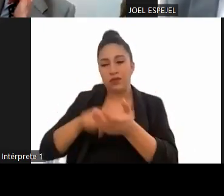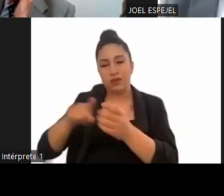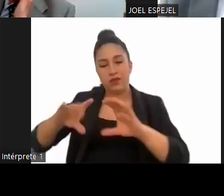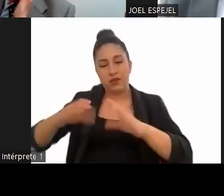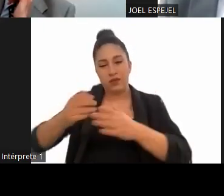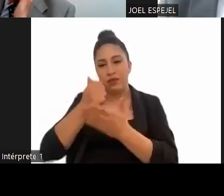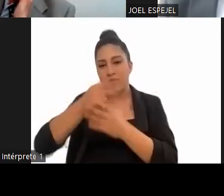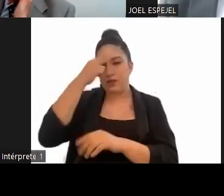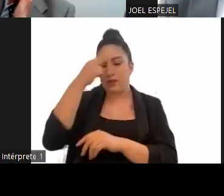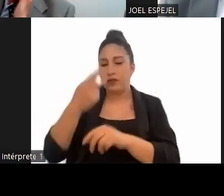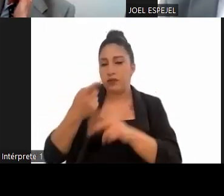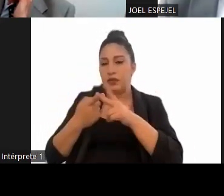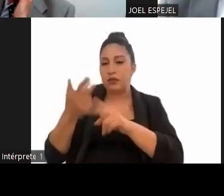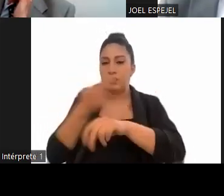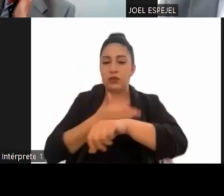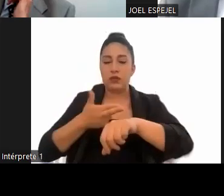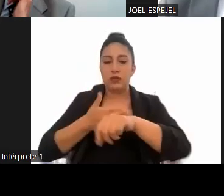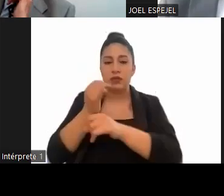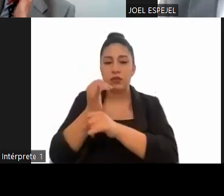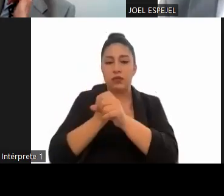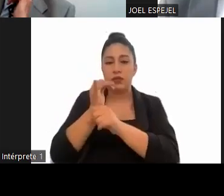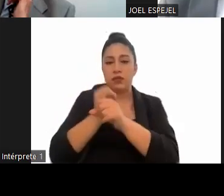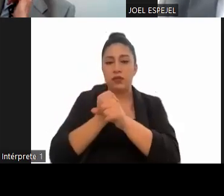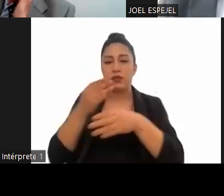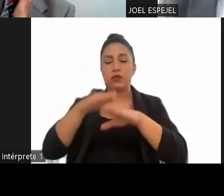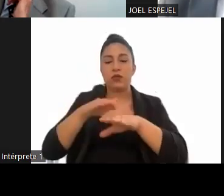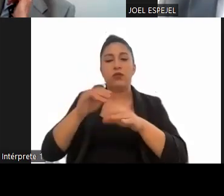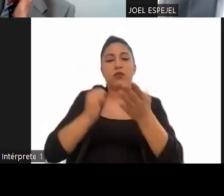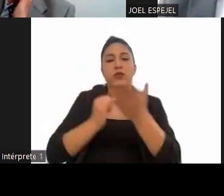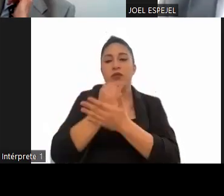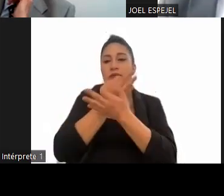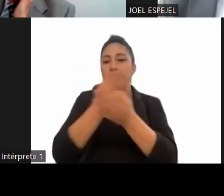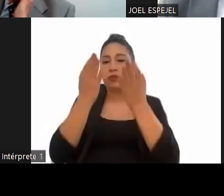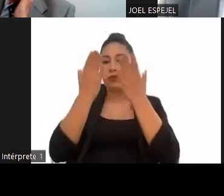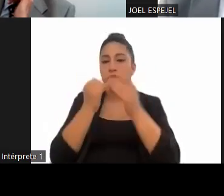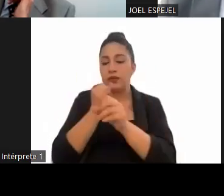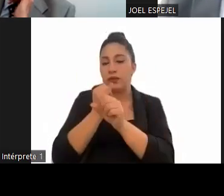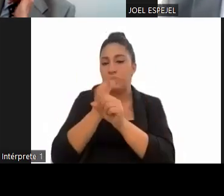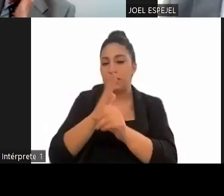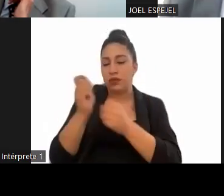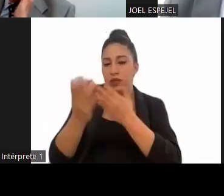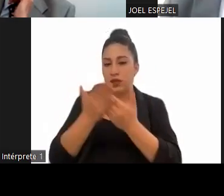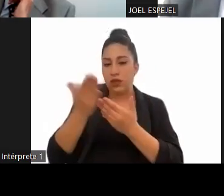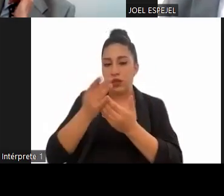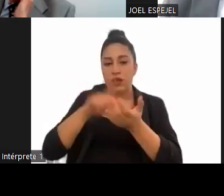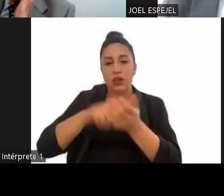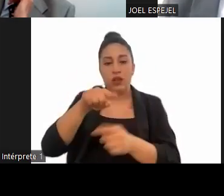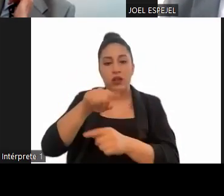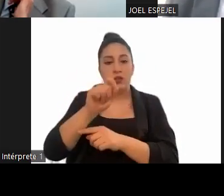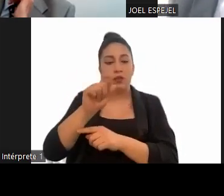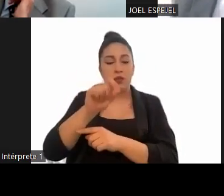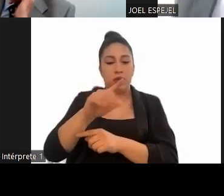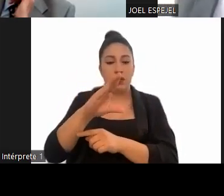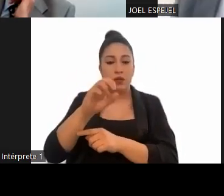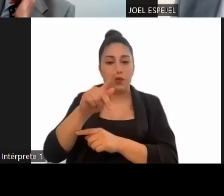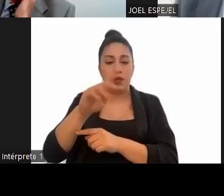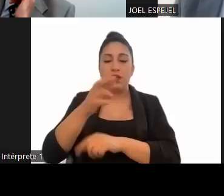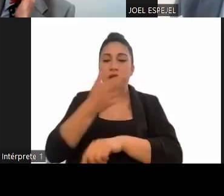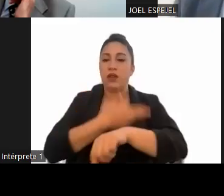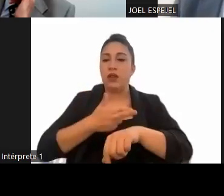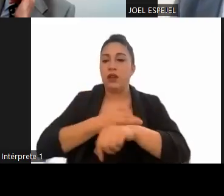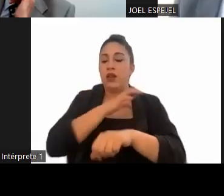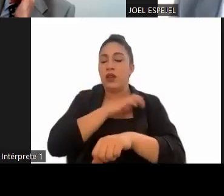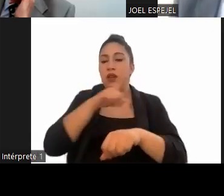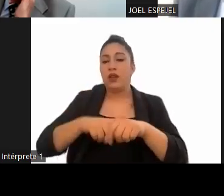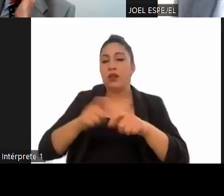para que realice la investigación correspondiente relacionada a la declaratoria de inexistencia aprobada por este comité y en caso de así determinarlo inicie el procedimiento de responsabilidad administrativa